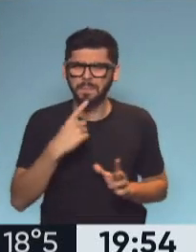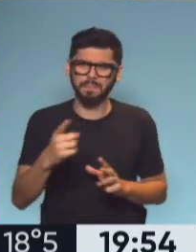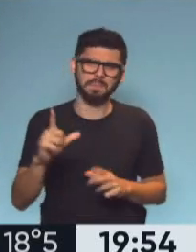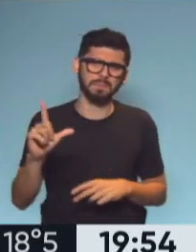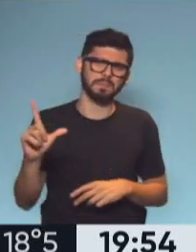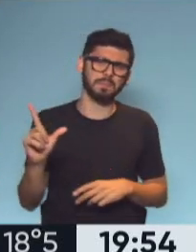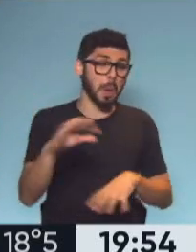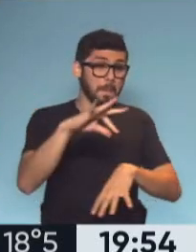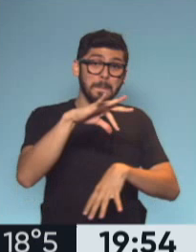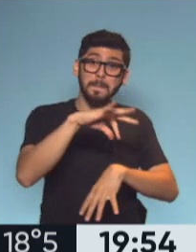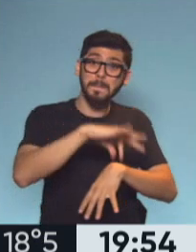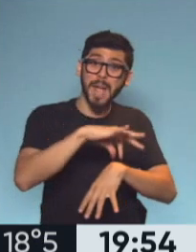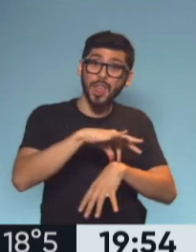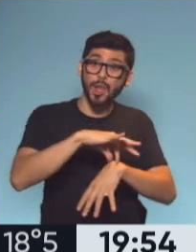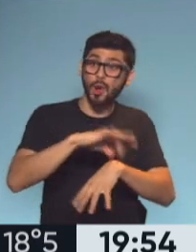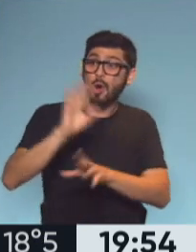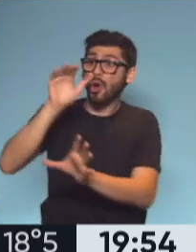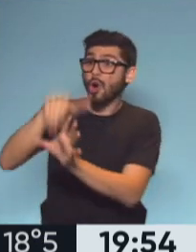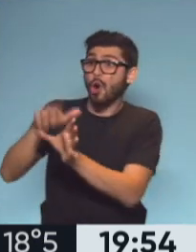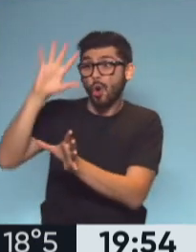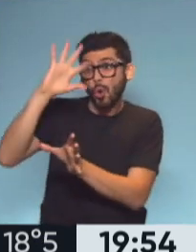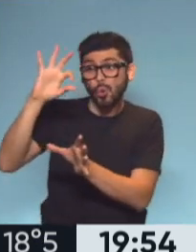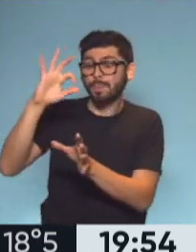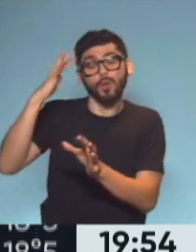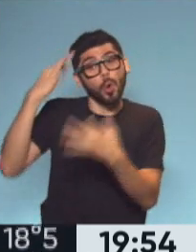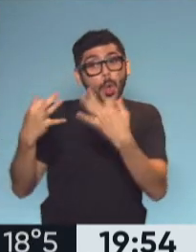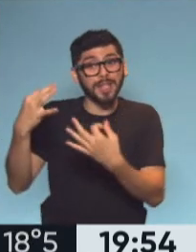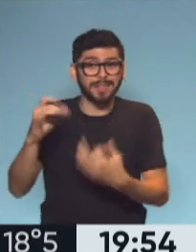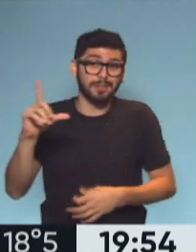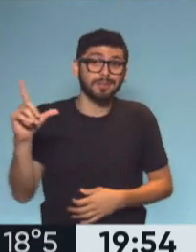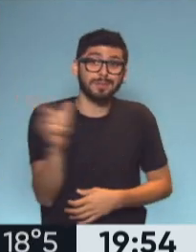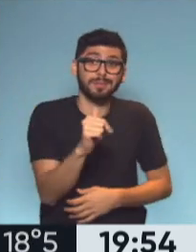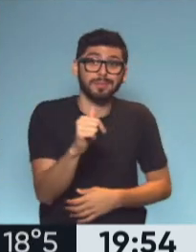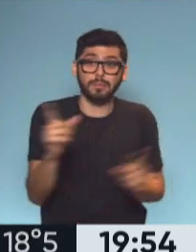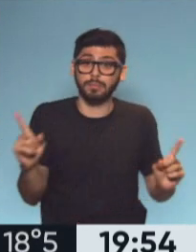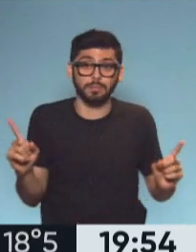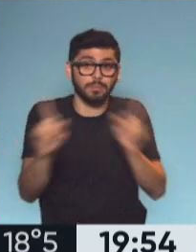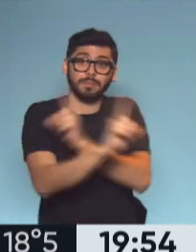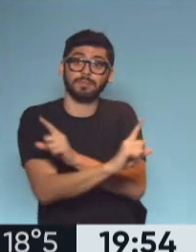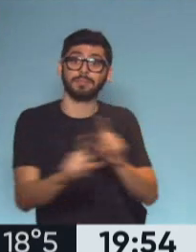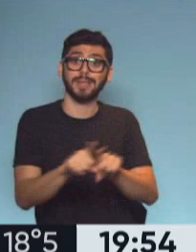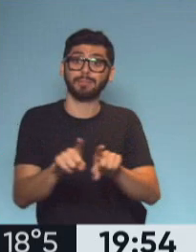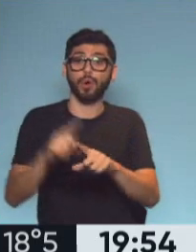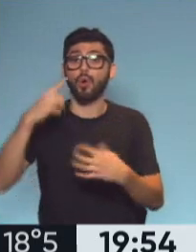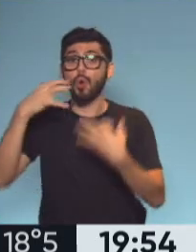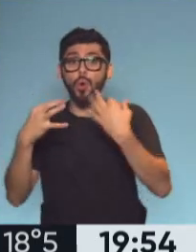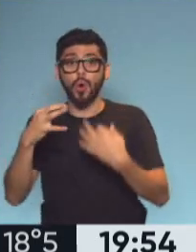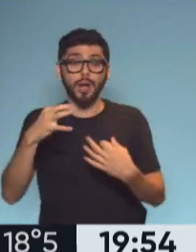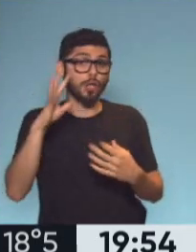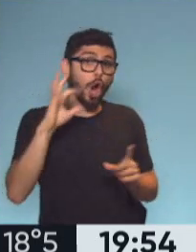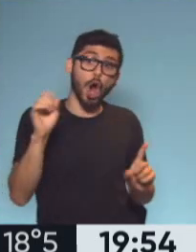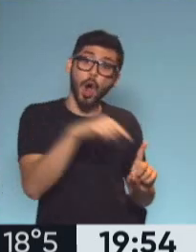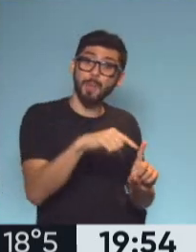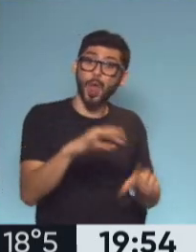como médico opinar sobre justicia, ¿sí?, como le parece también una aberración que los jueces opinen sobre